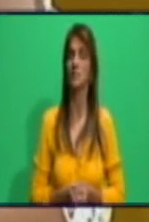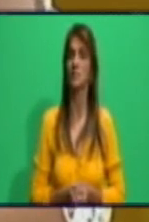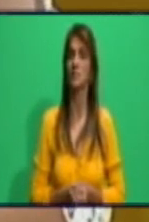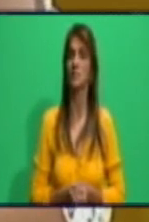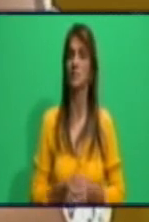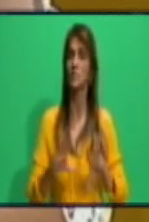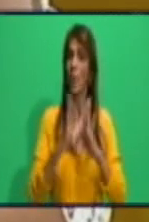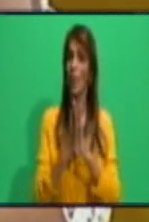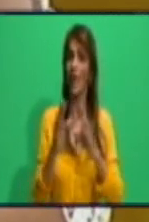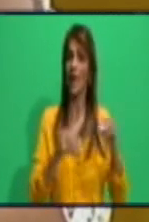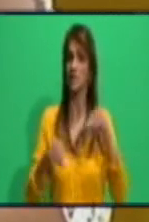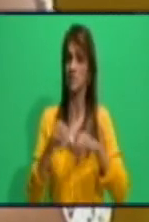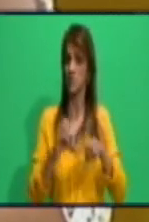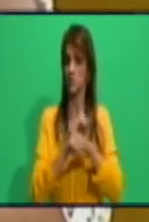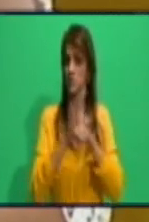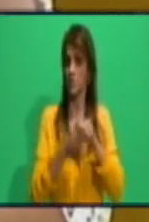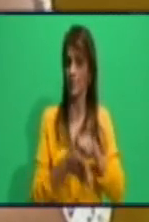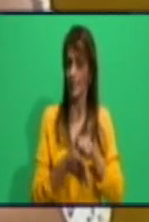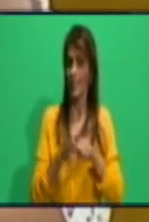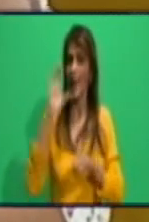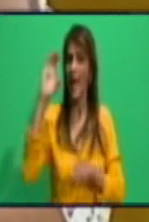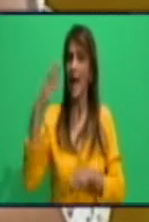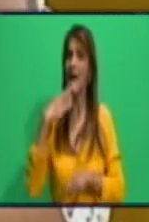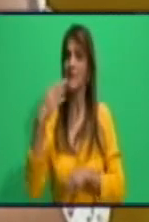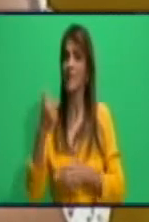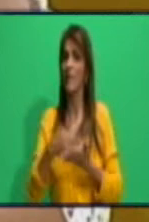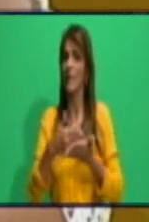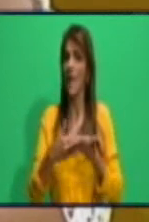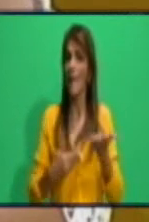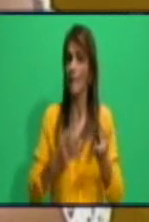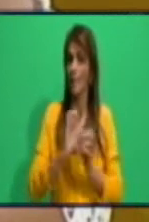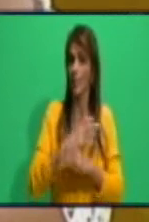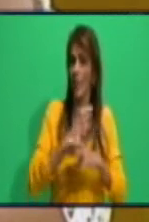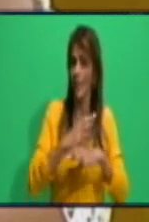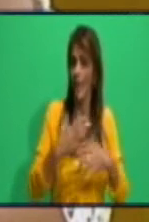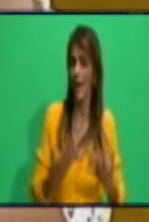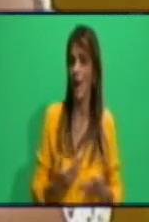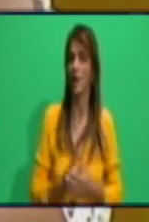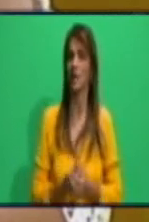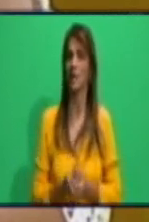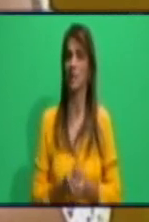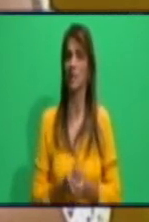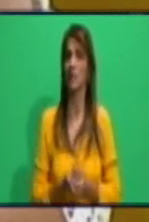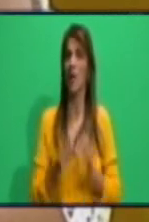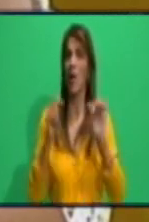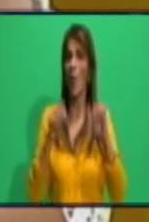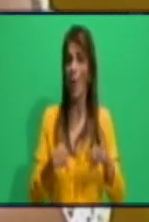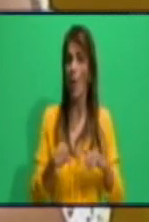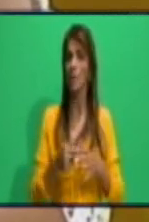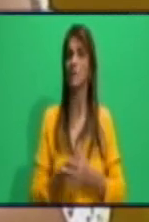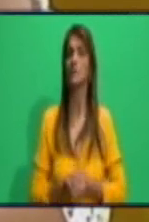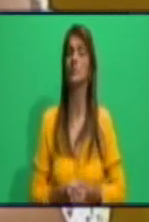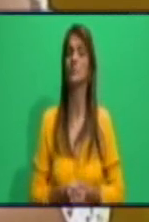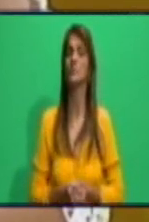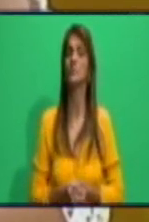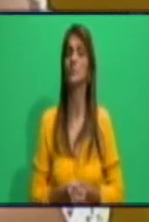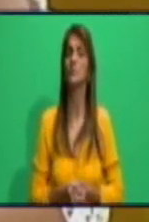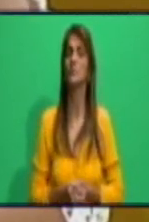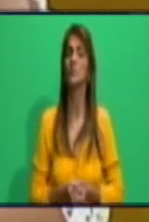La calidad de las pesquisas, las personas que son visitadas hoy en el municipio, pues ha sido